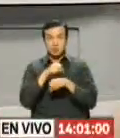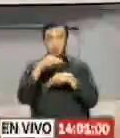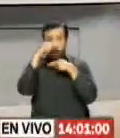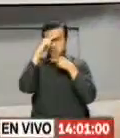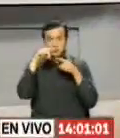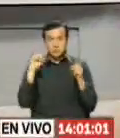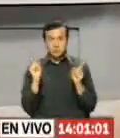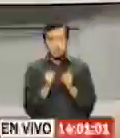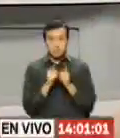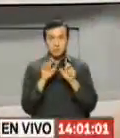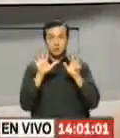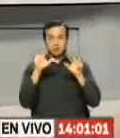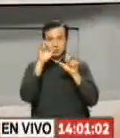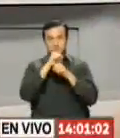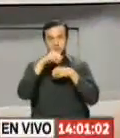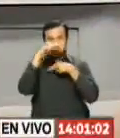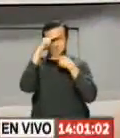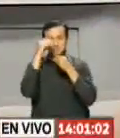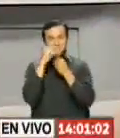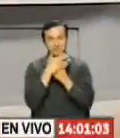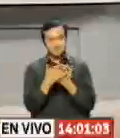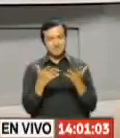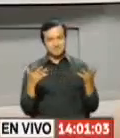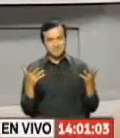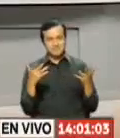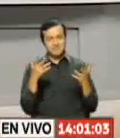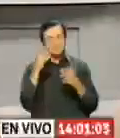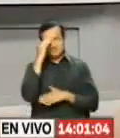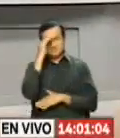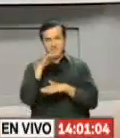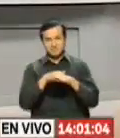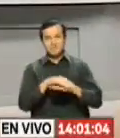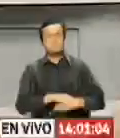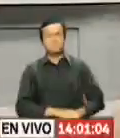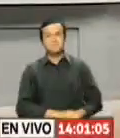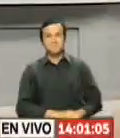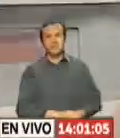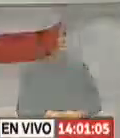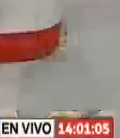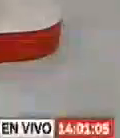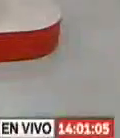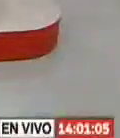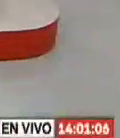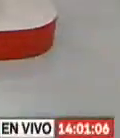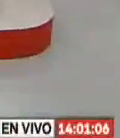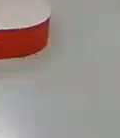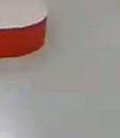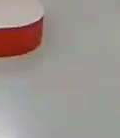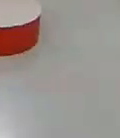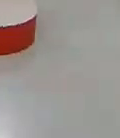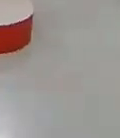microinformativo y a las 20 horas Telediario Estelar. Feliz tarde a todos. Buenas tardes.